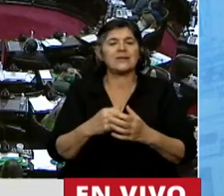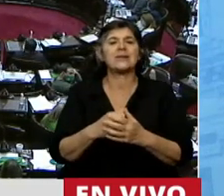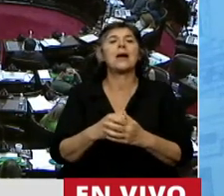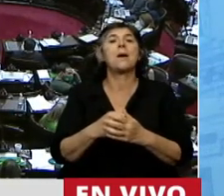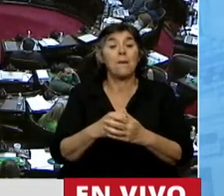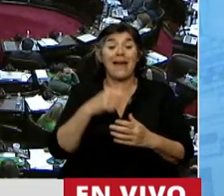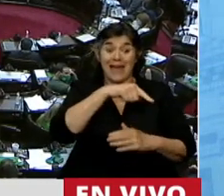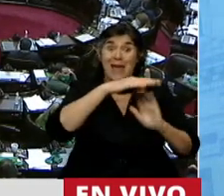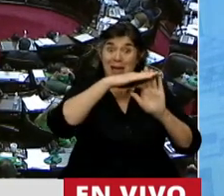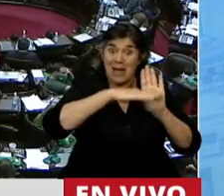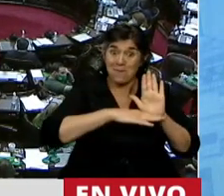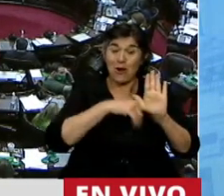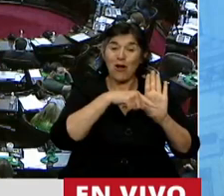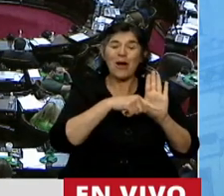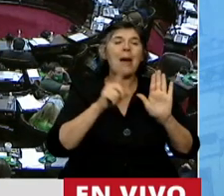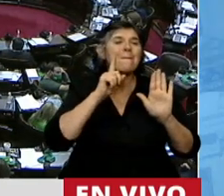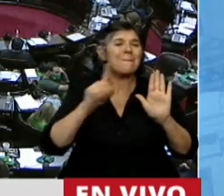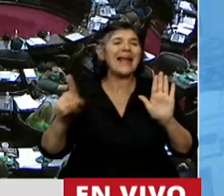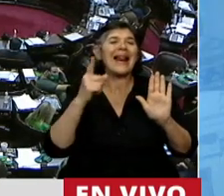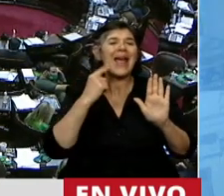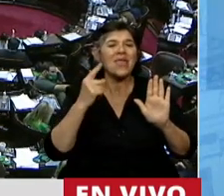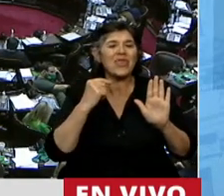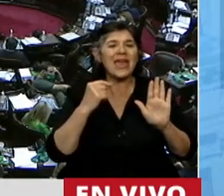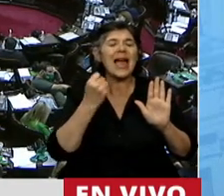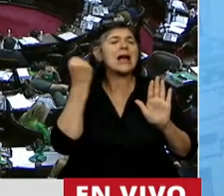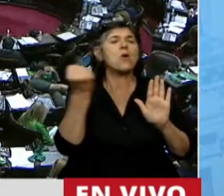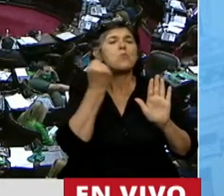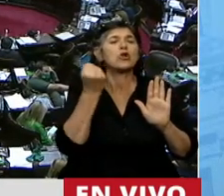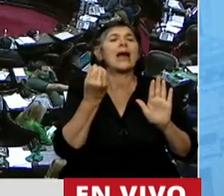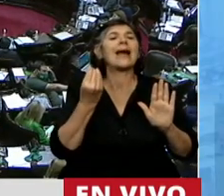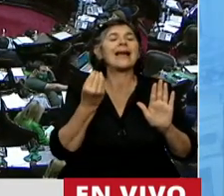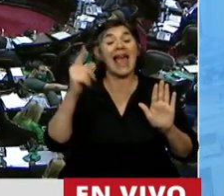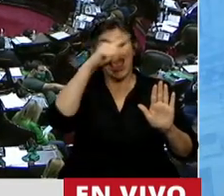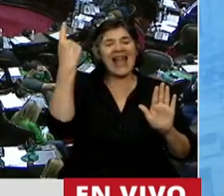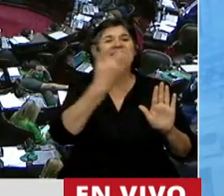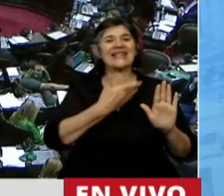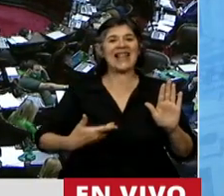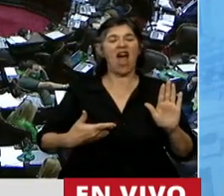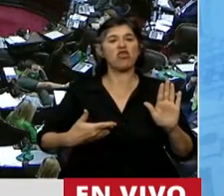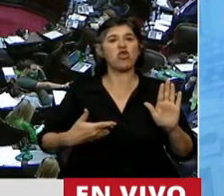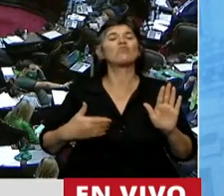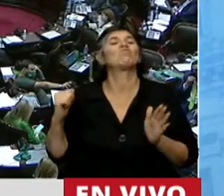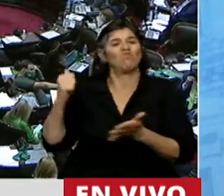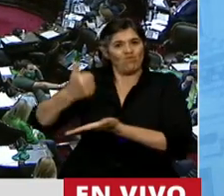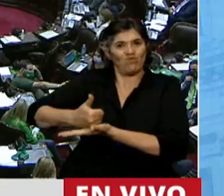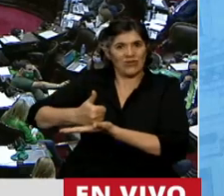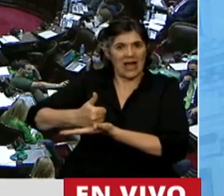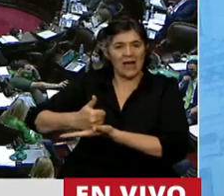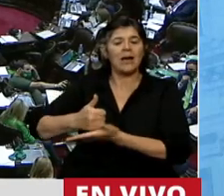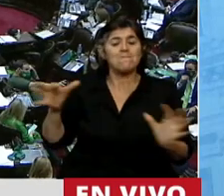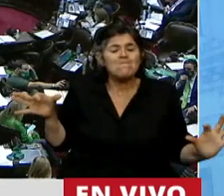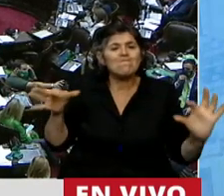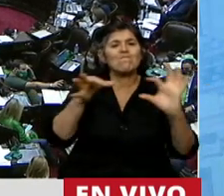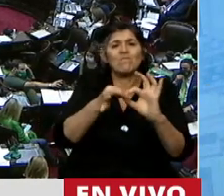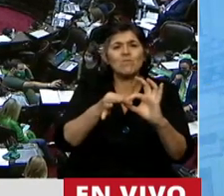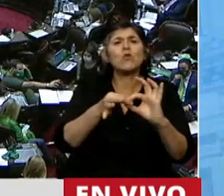programa de 2010 la atención el cuidado de la infancia es clave que el estado esté presente y este estado presente va a estar articulando